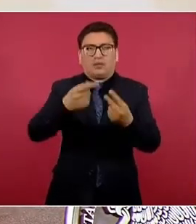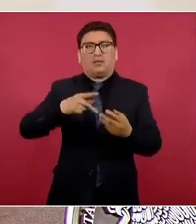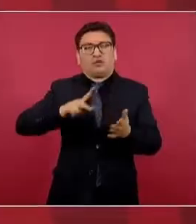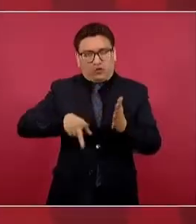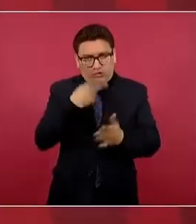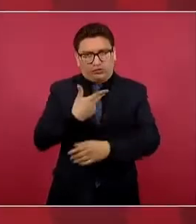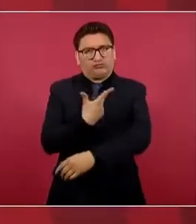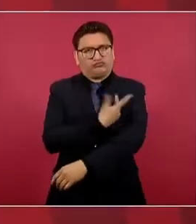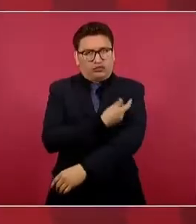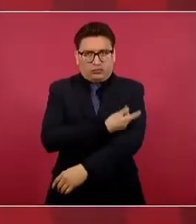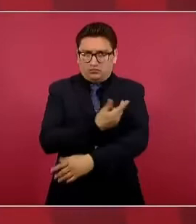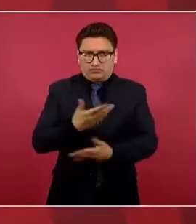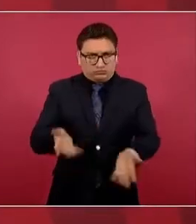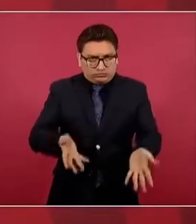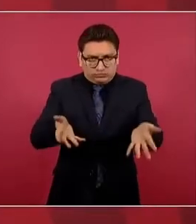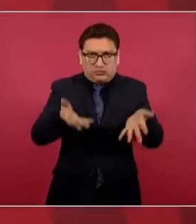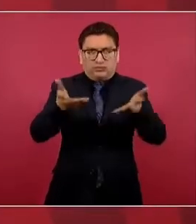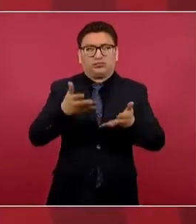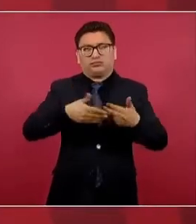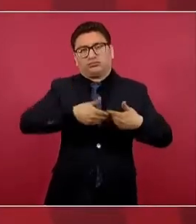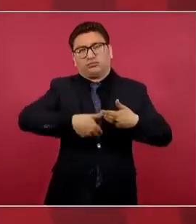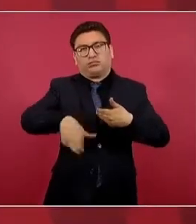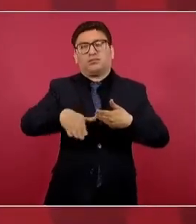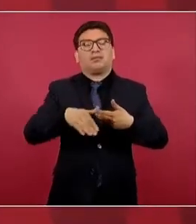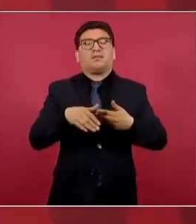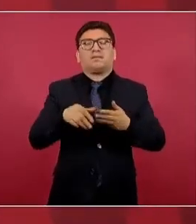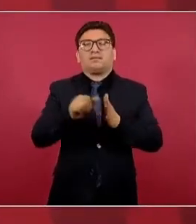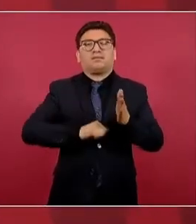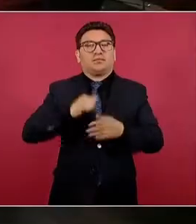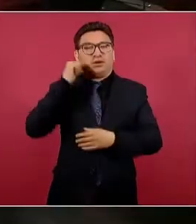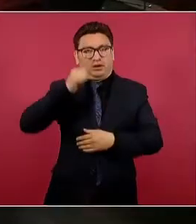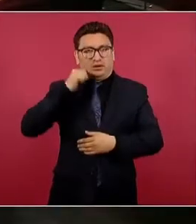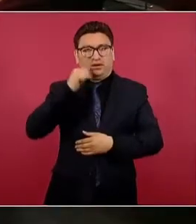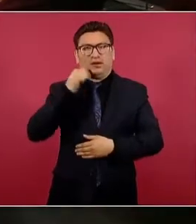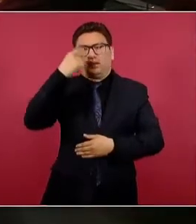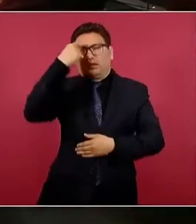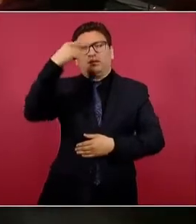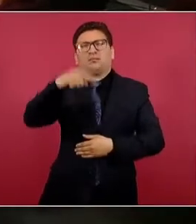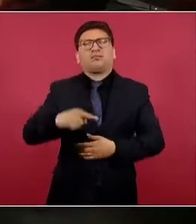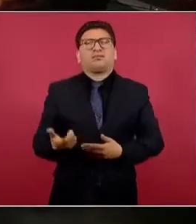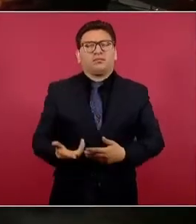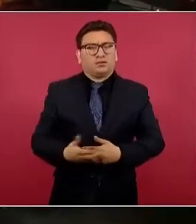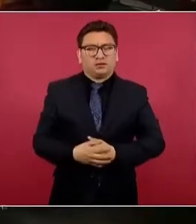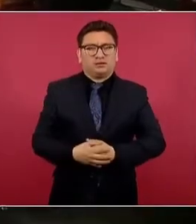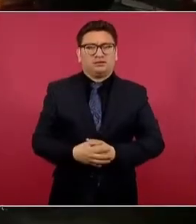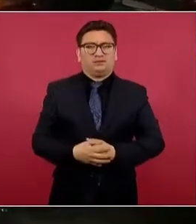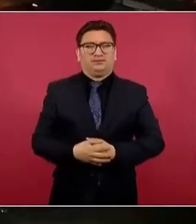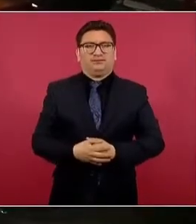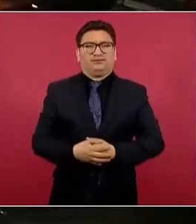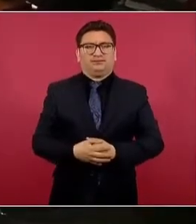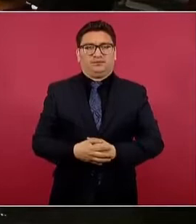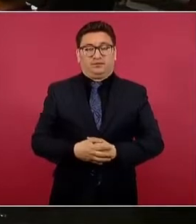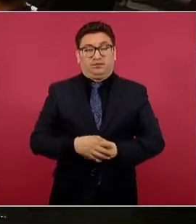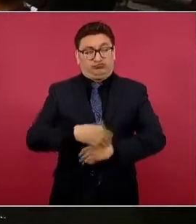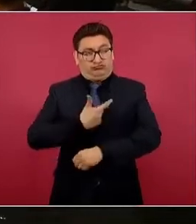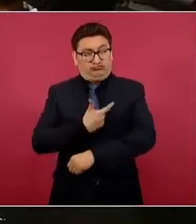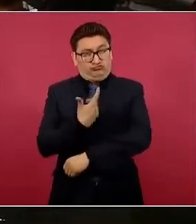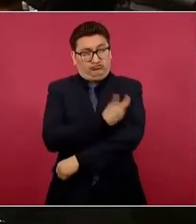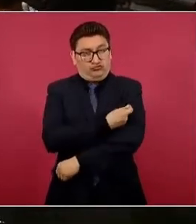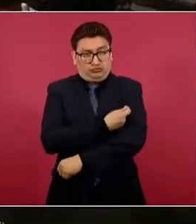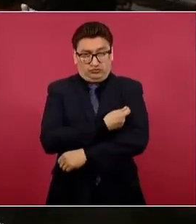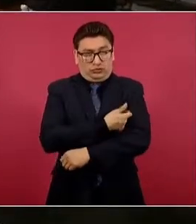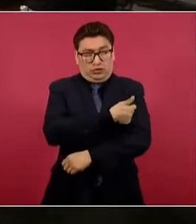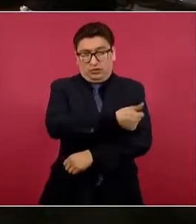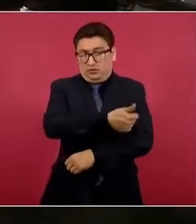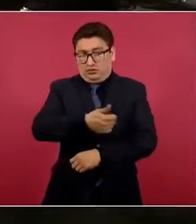de vacunación todo este mes de abril para terminar